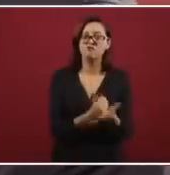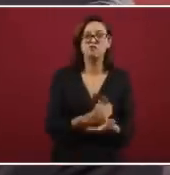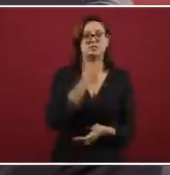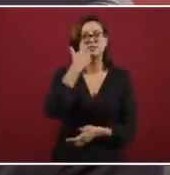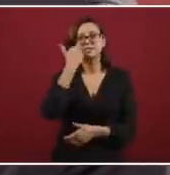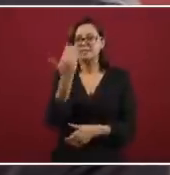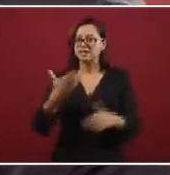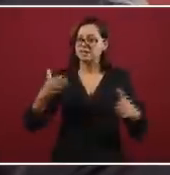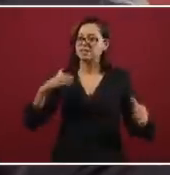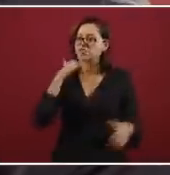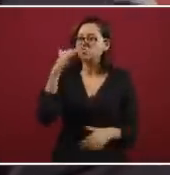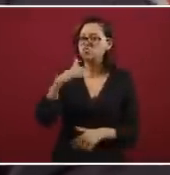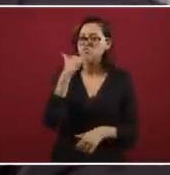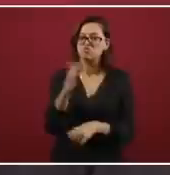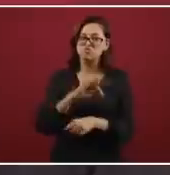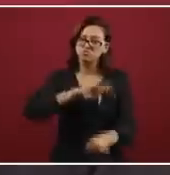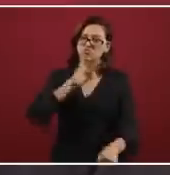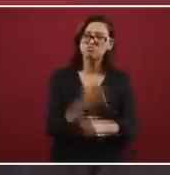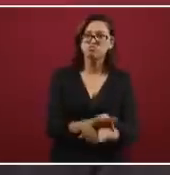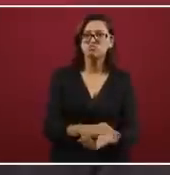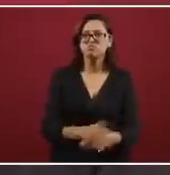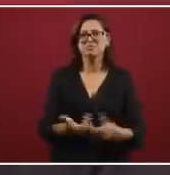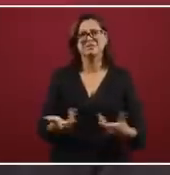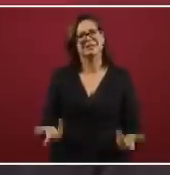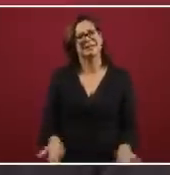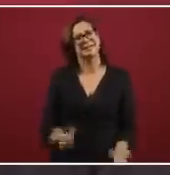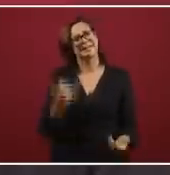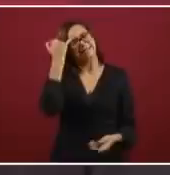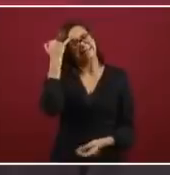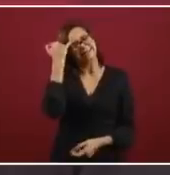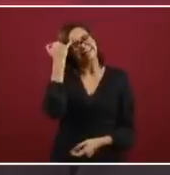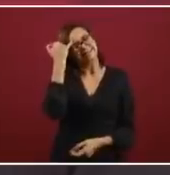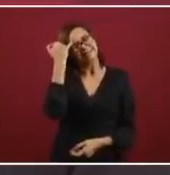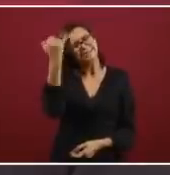corrupción. Imagínense defendiendo